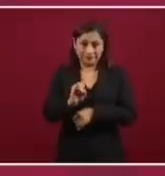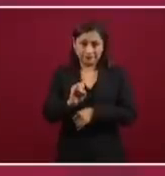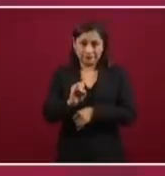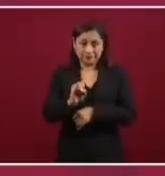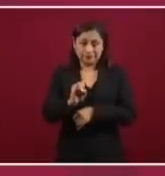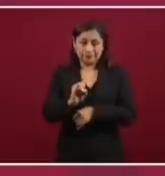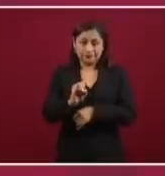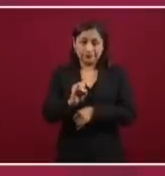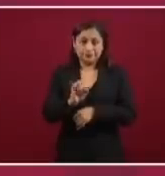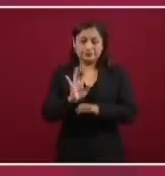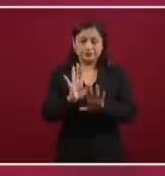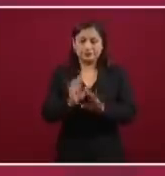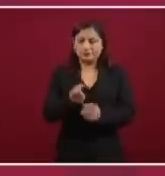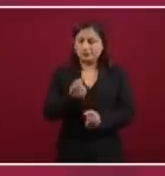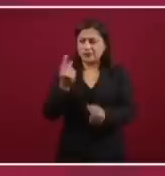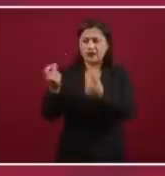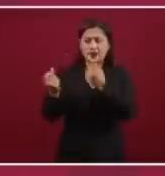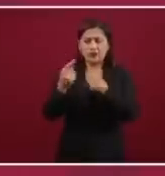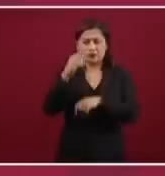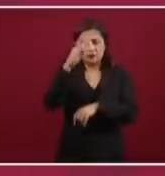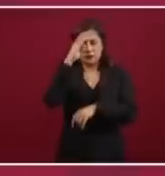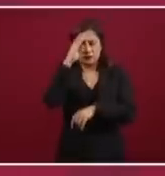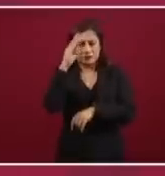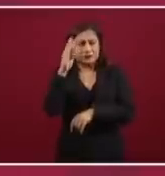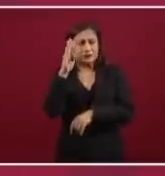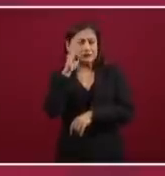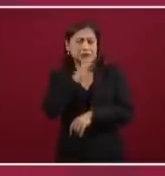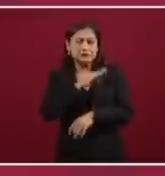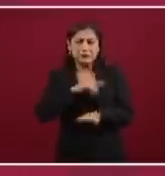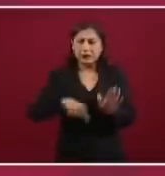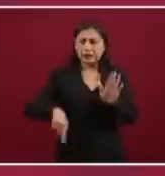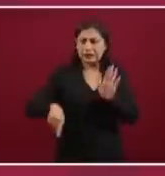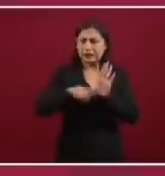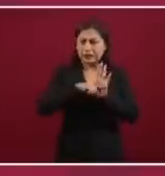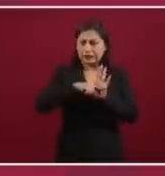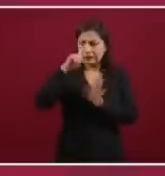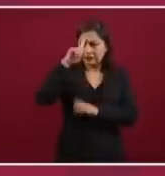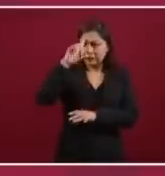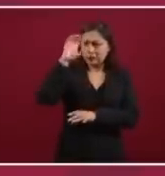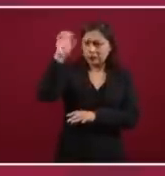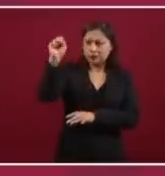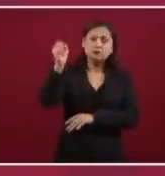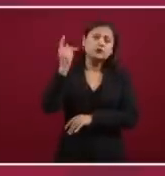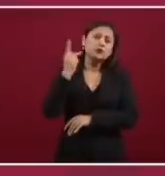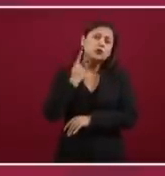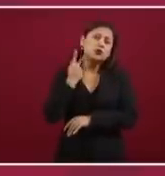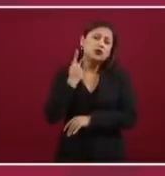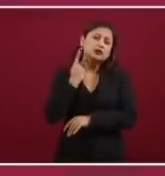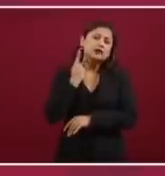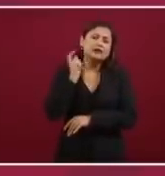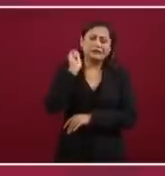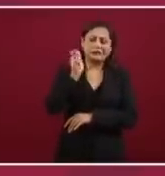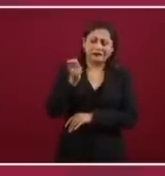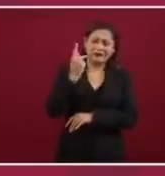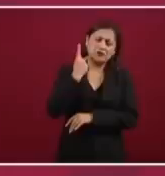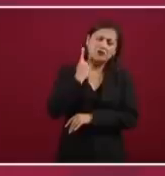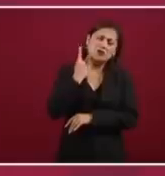entender mal el término, el concepto de política. La política es tan limpia